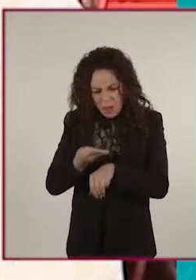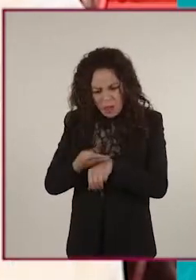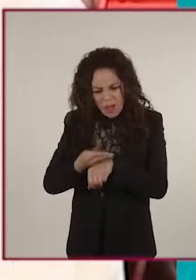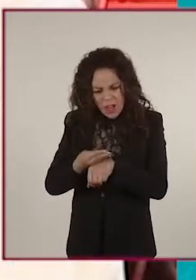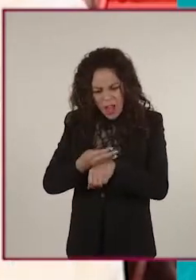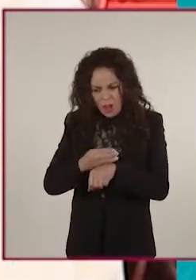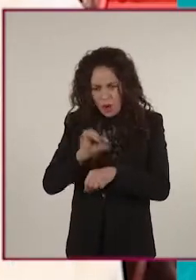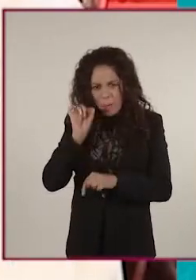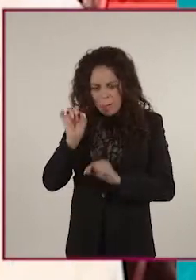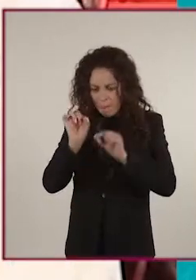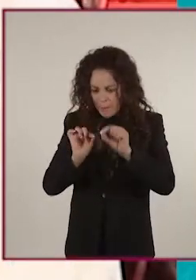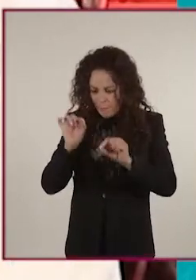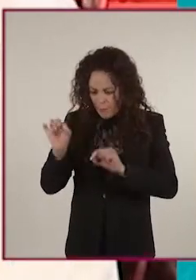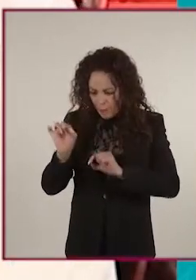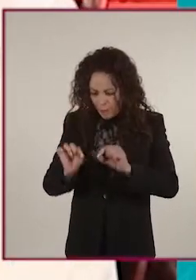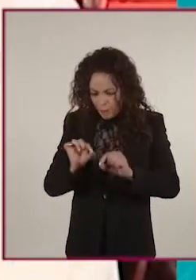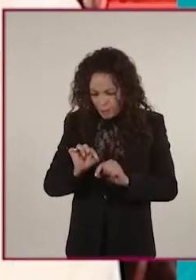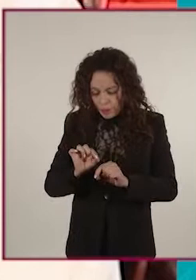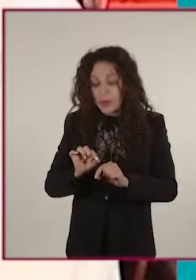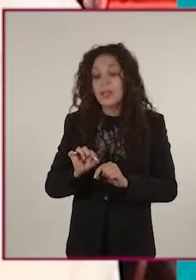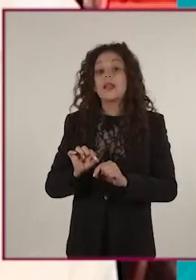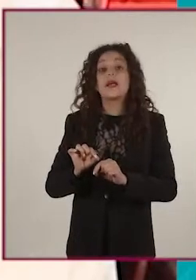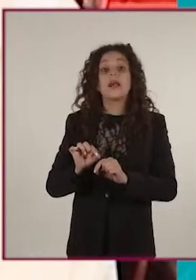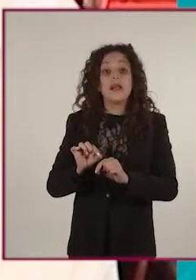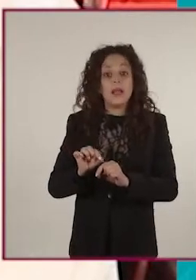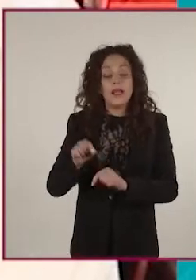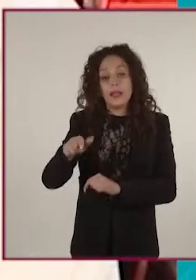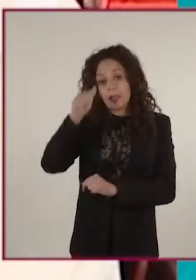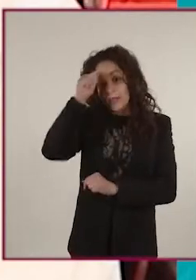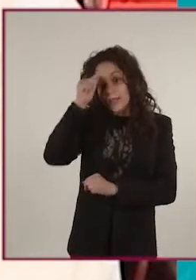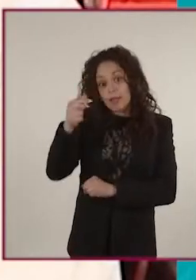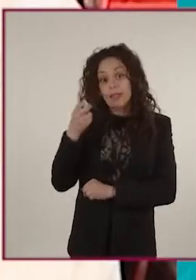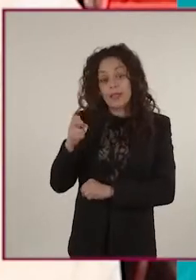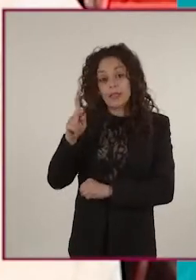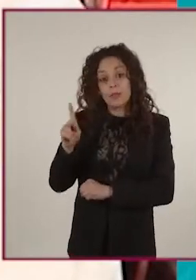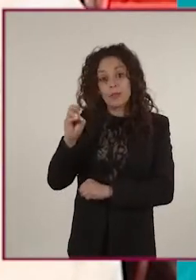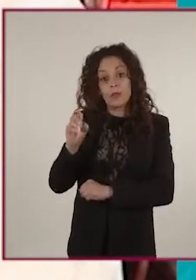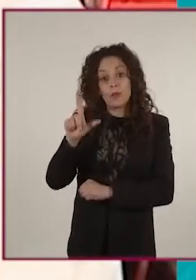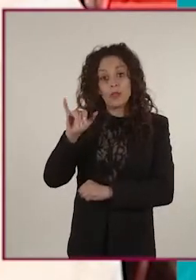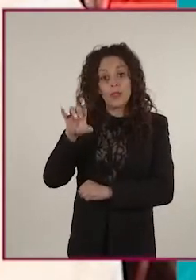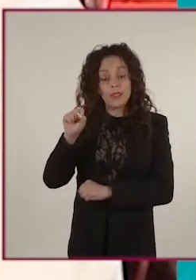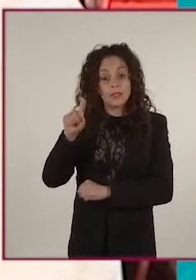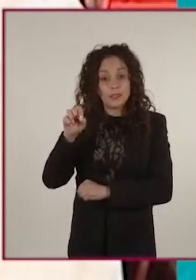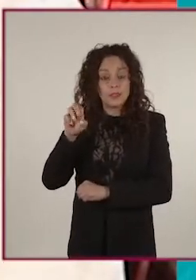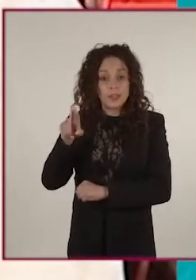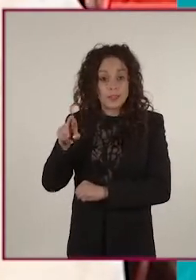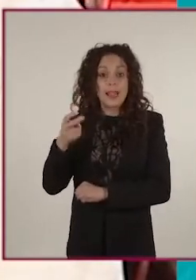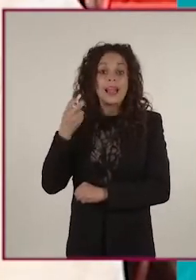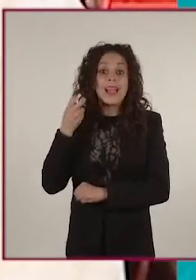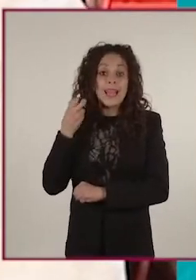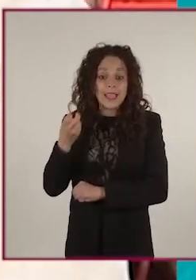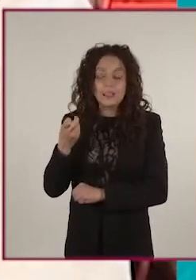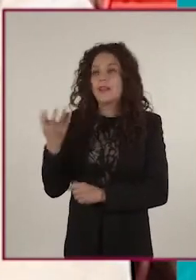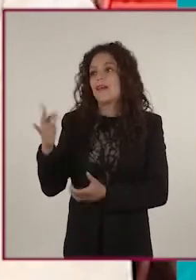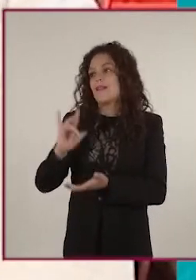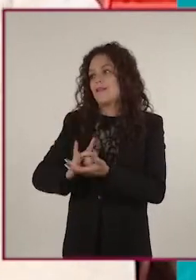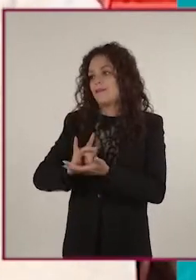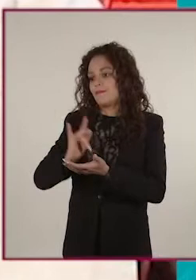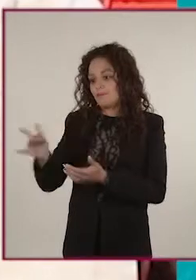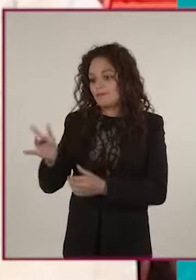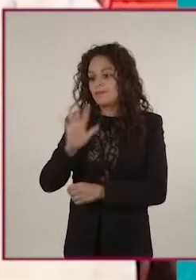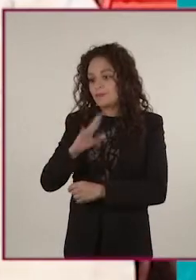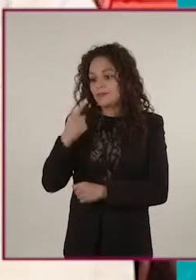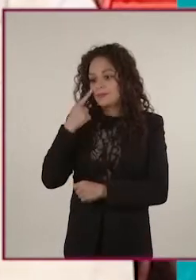blanco, que se sabe que son del poliéster, ¿no? Y entonces se empezó a trabajar ya no con